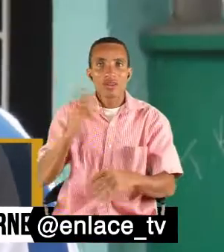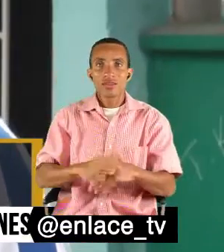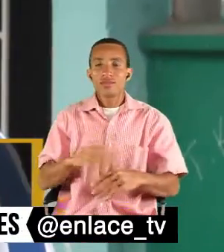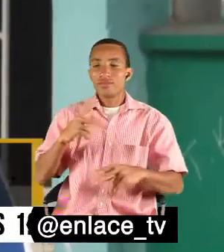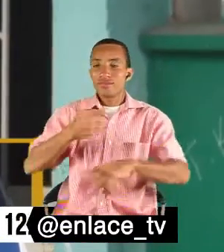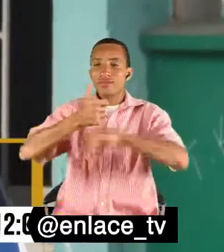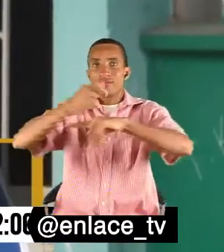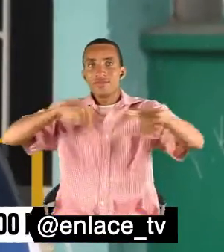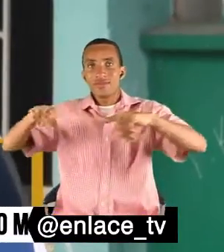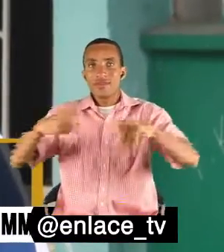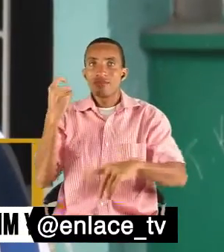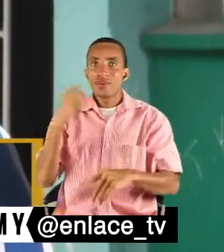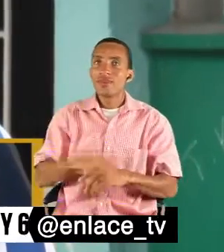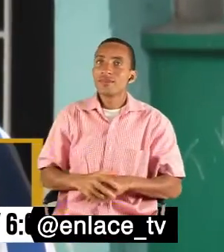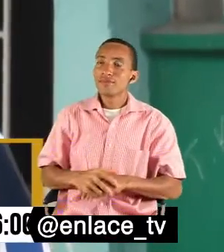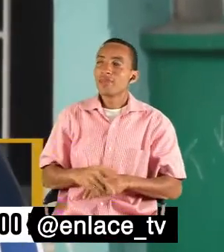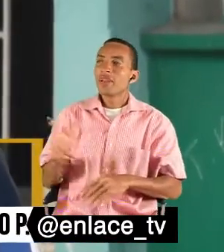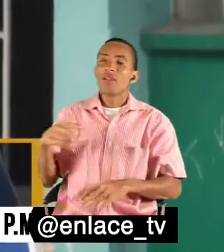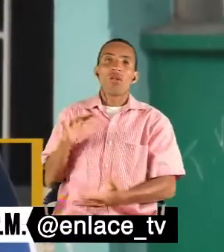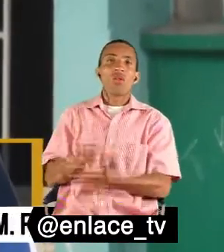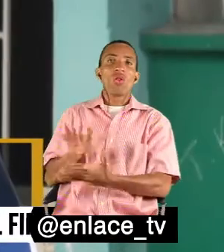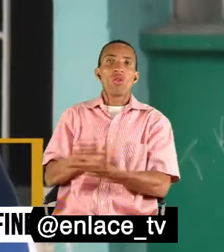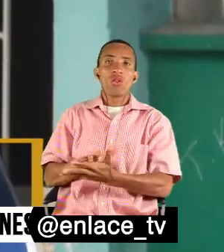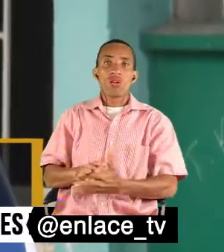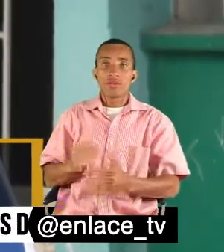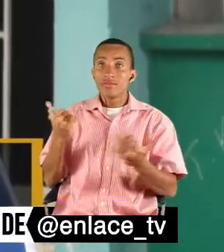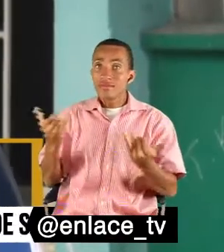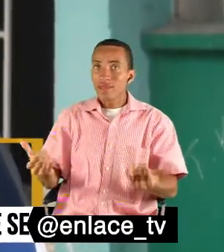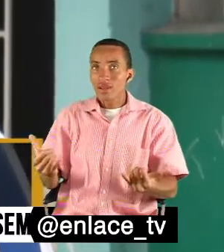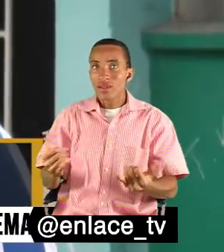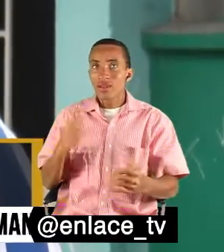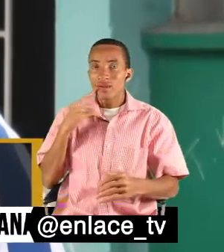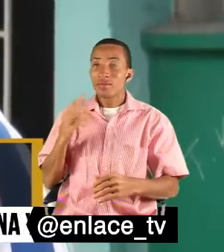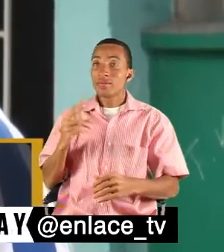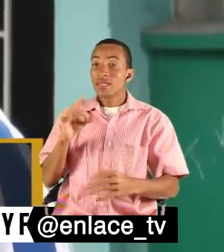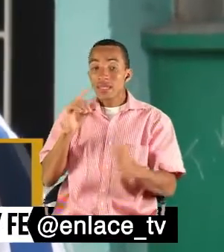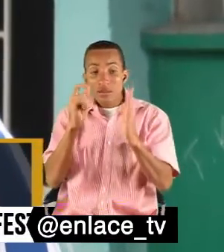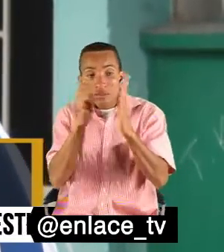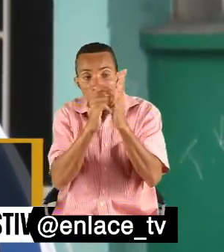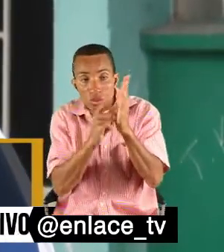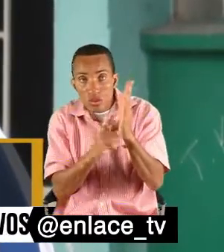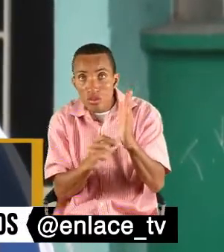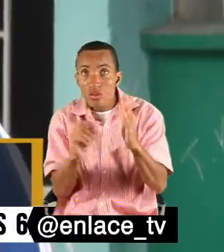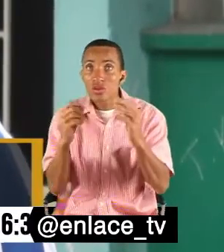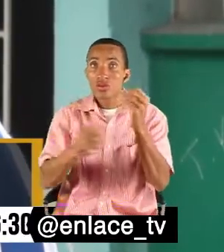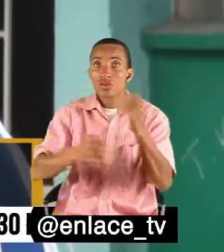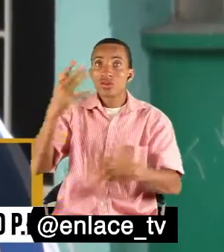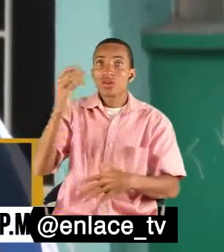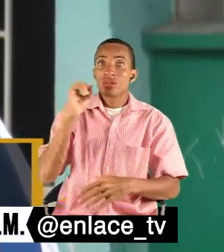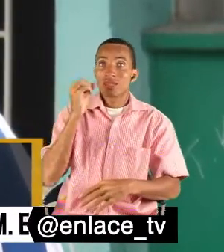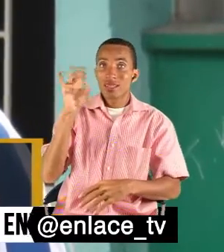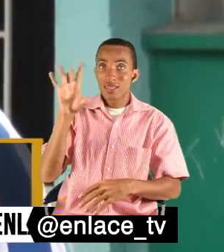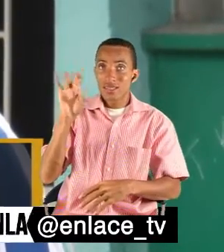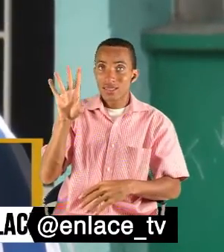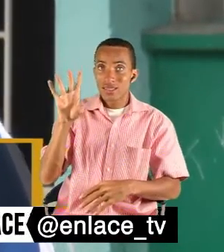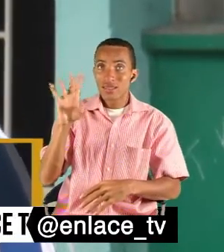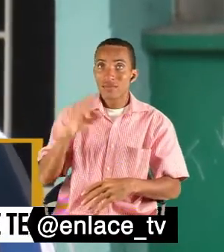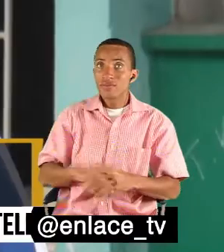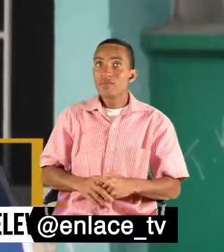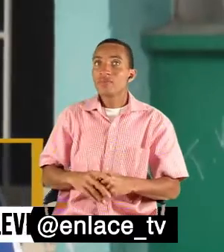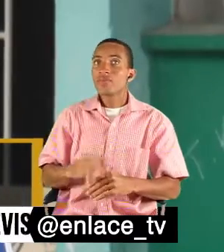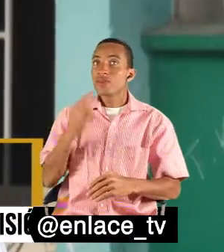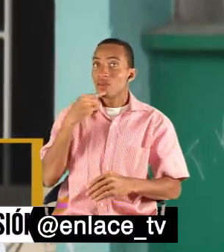no es lo que les está haciendo. Además, él a esto dijo que si no cumplía los 15 puntos, él pasaba su carta de renuncia. Y eso se lo